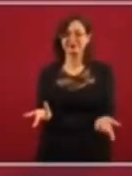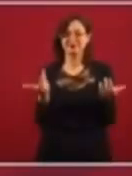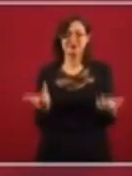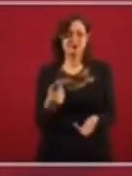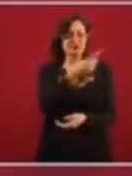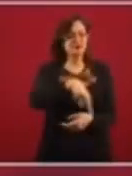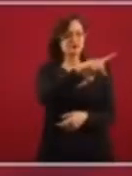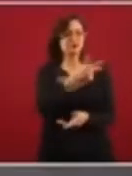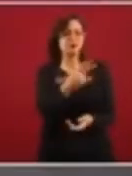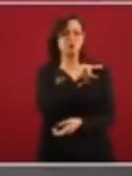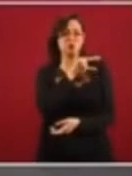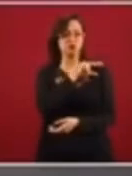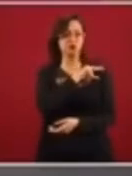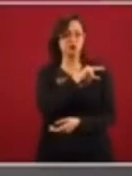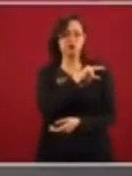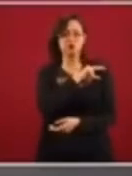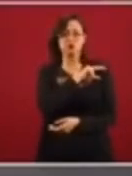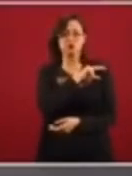convertir deudas